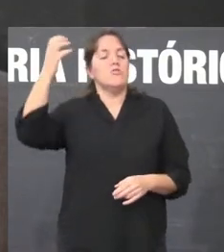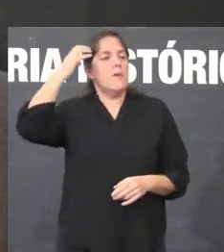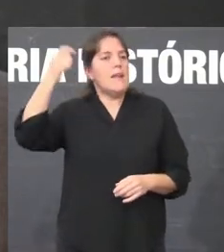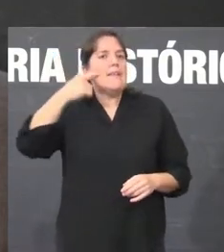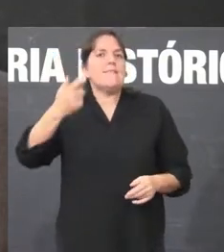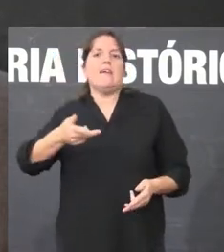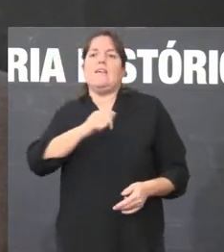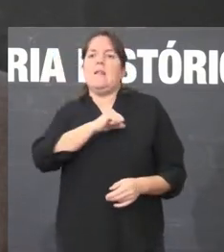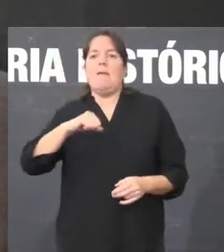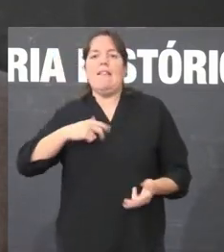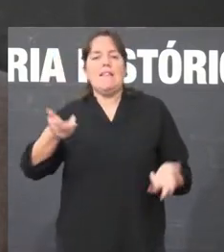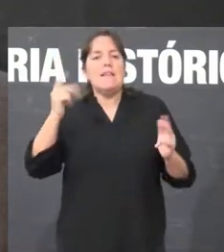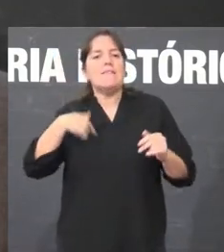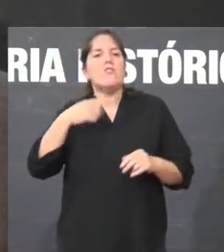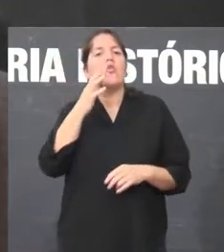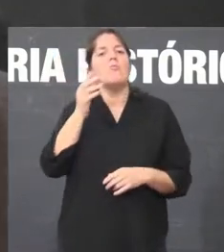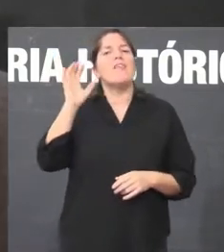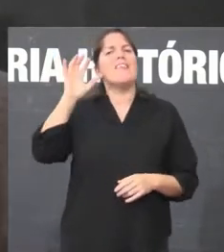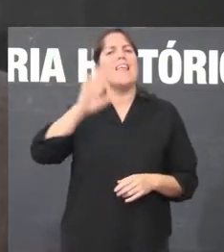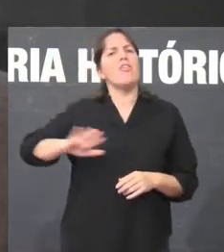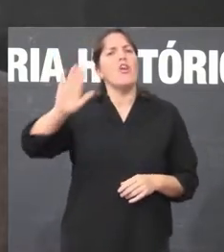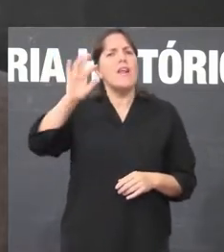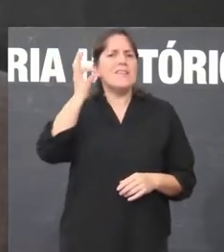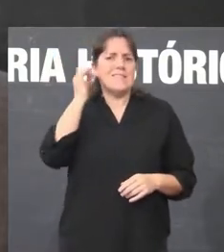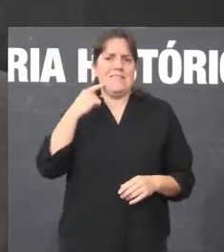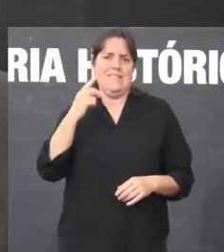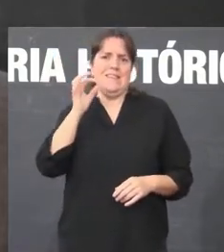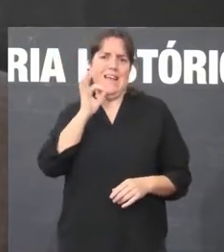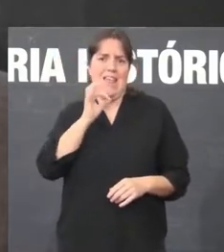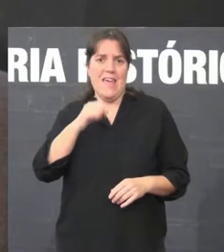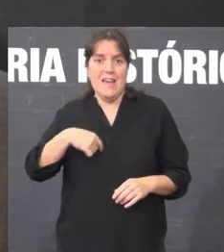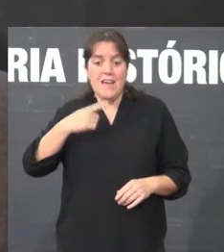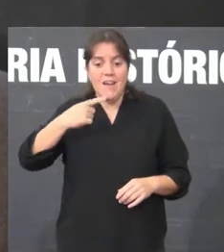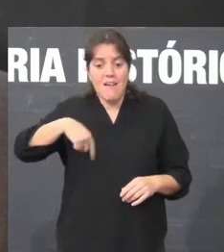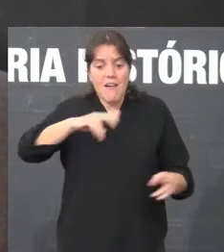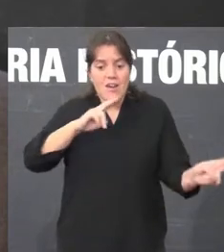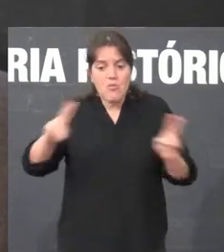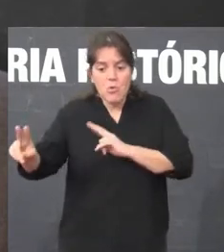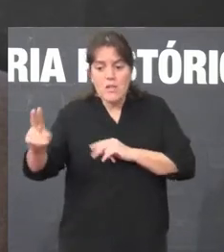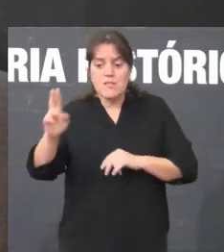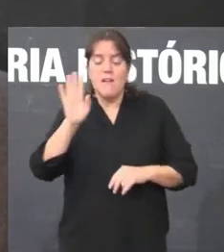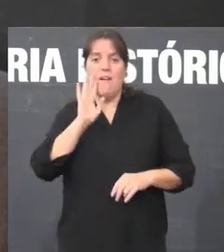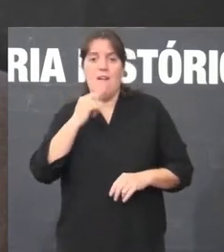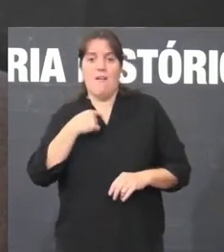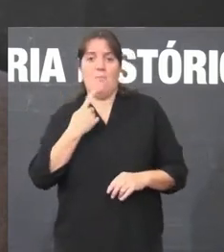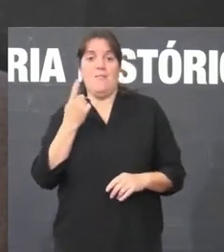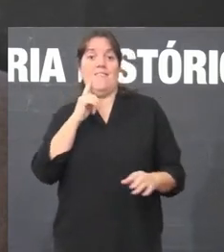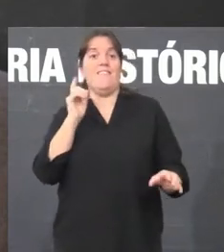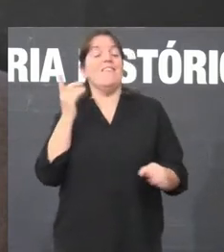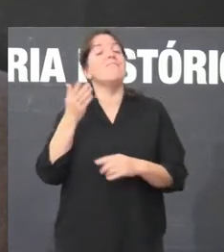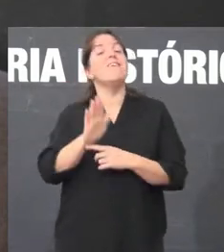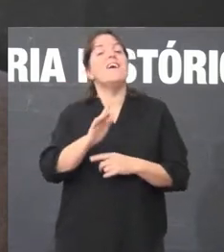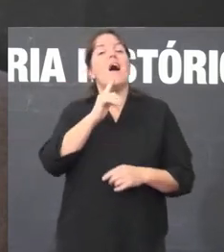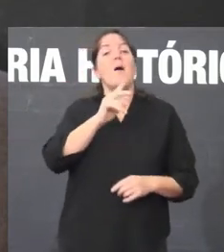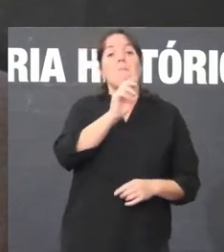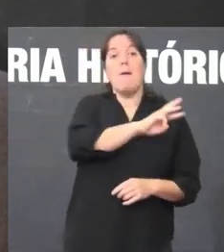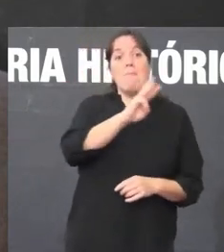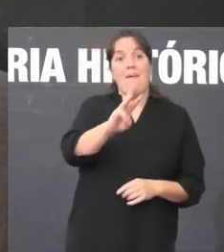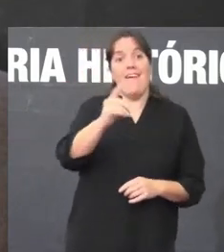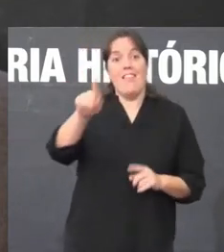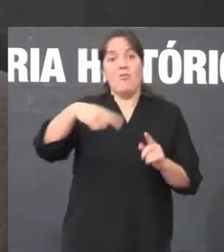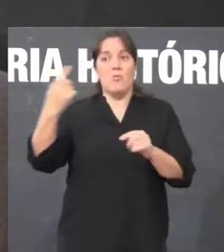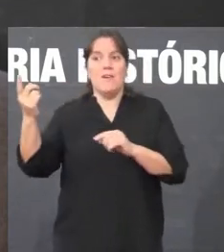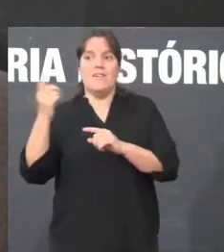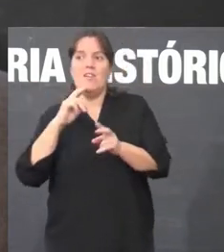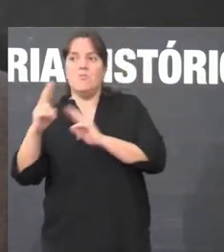no noso caso, eu que acabades de ver a miña resposta a unha intervención do Partido Popular, non sei se podedes